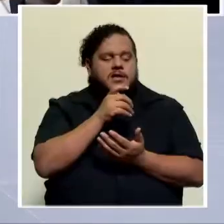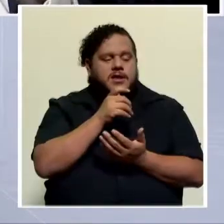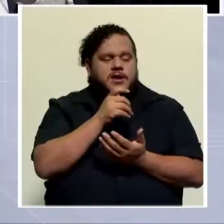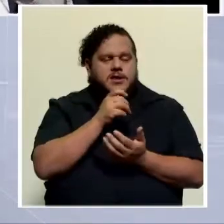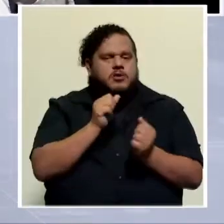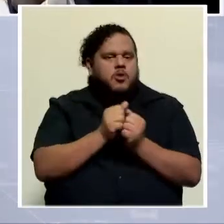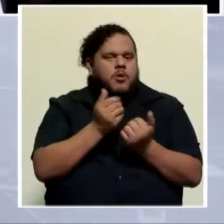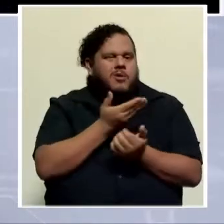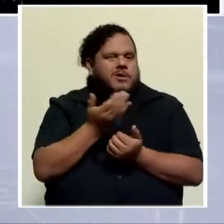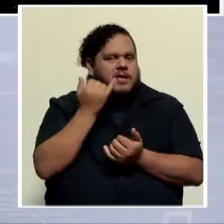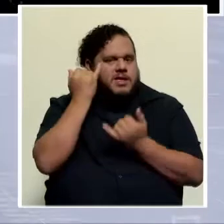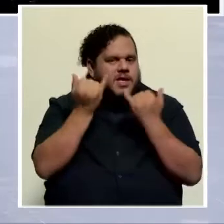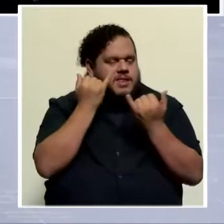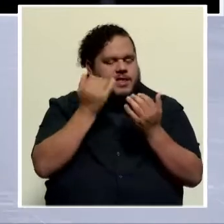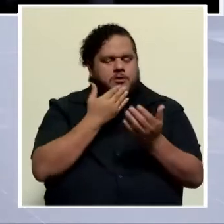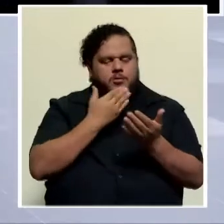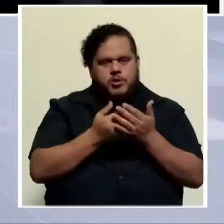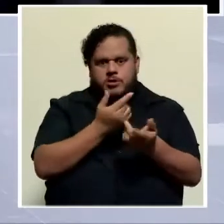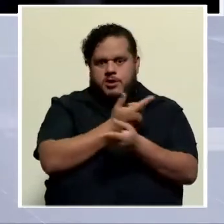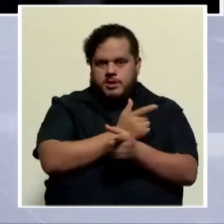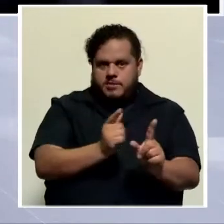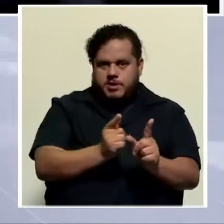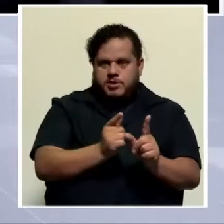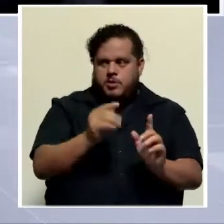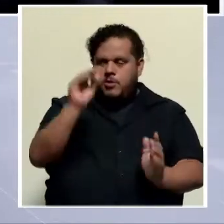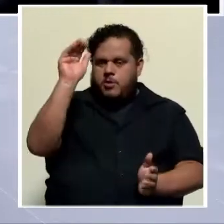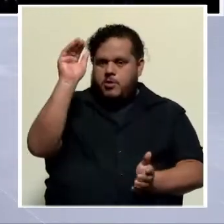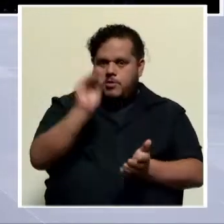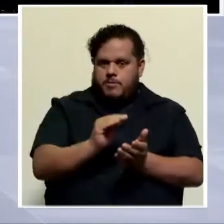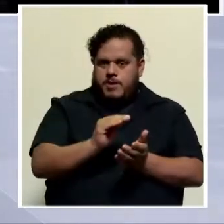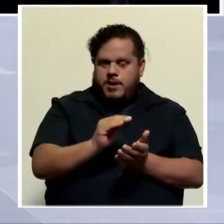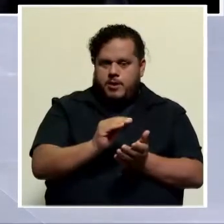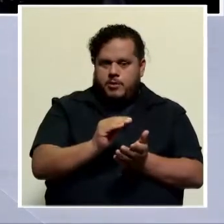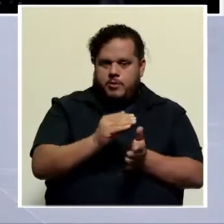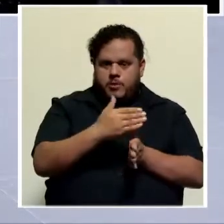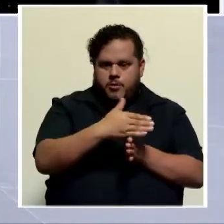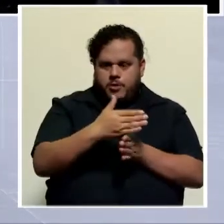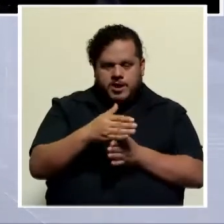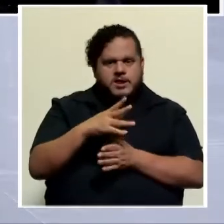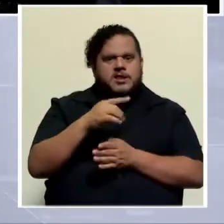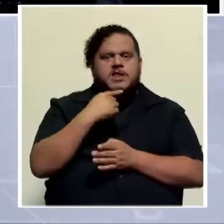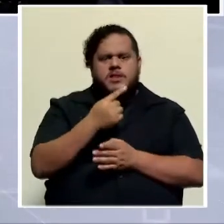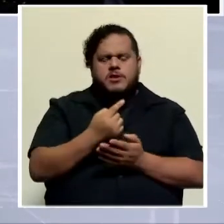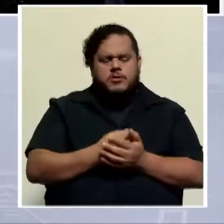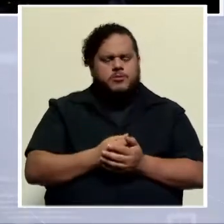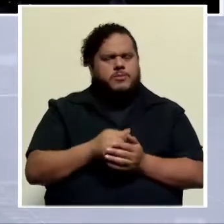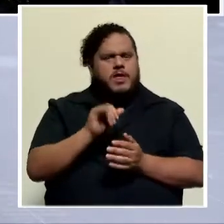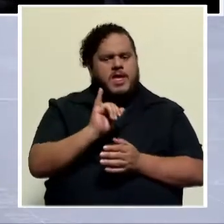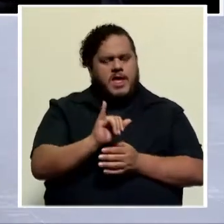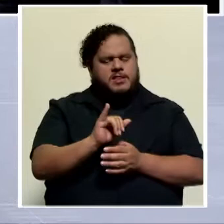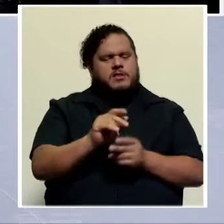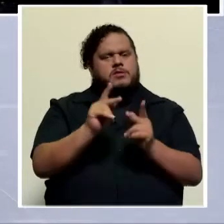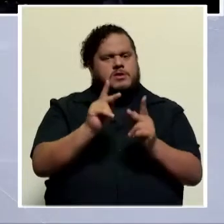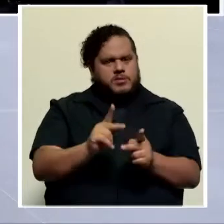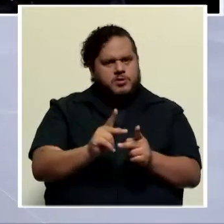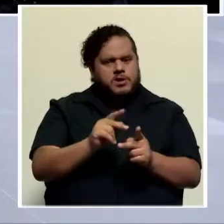¿Con qué ideas? Bueno, Liberación bajó cartas y dijo, estas son las